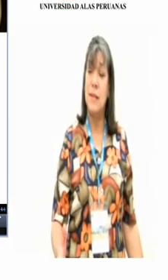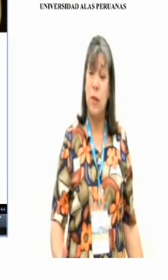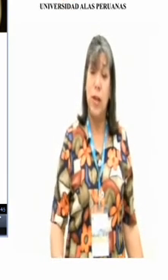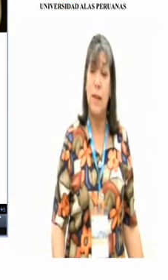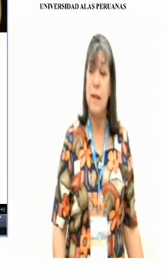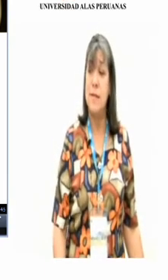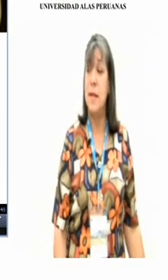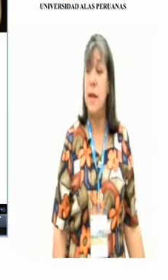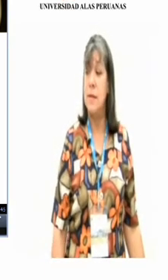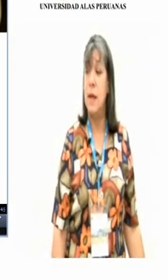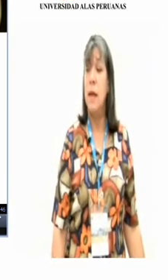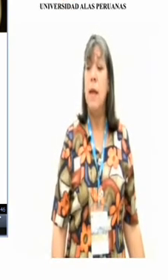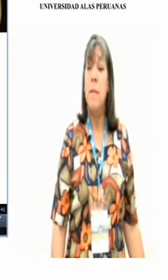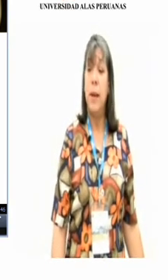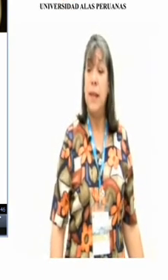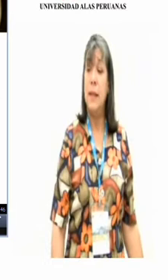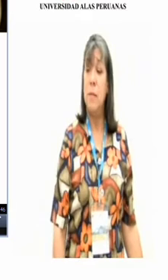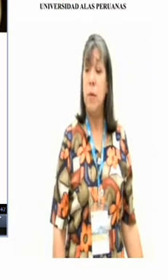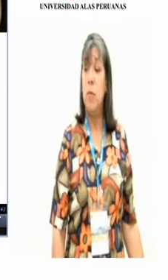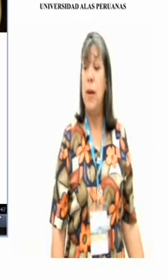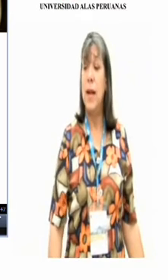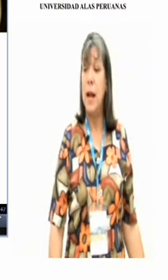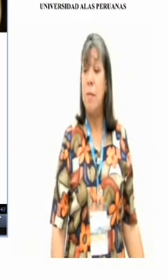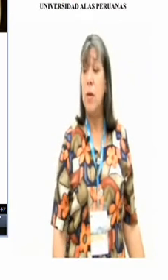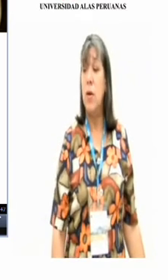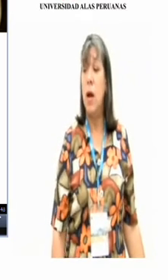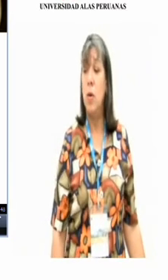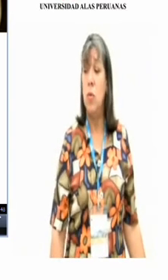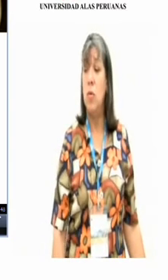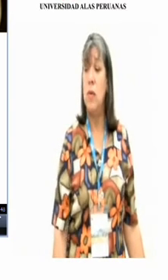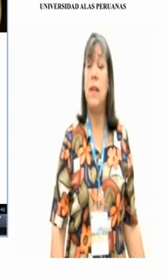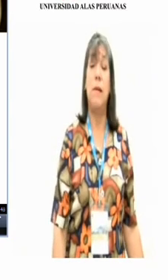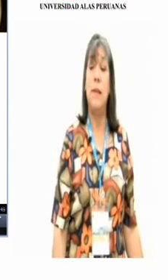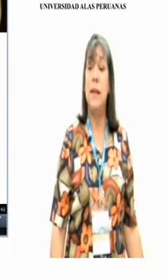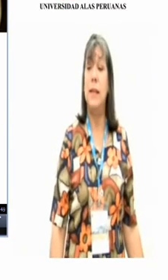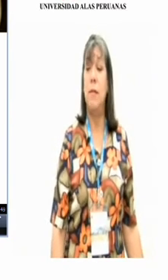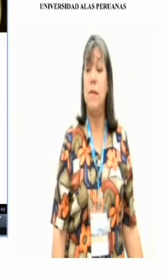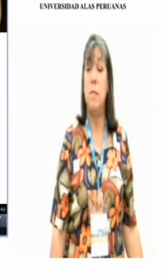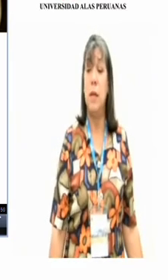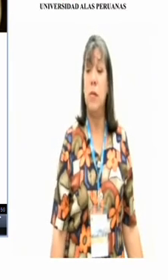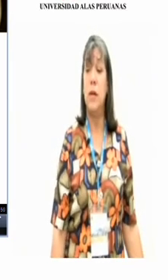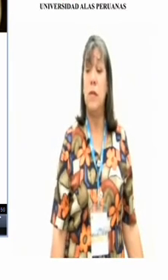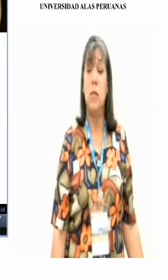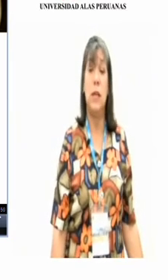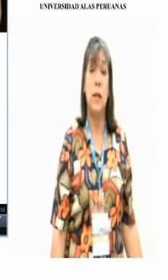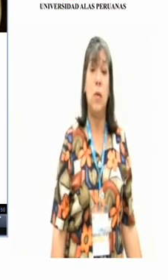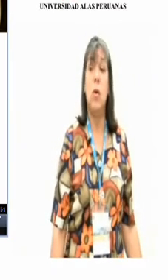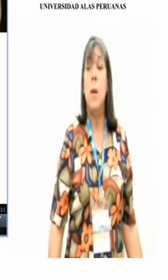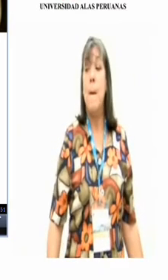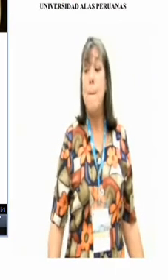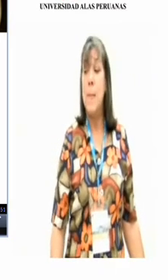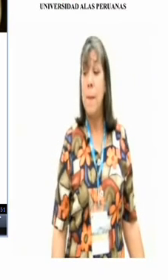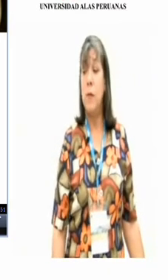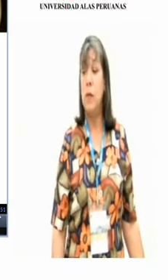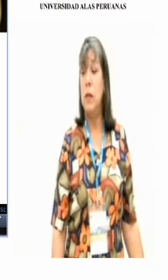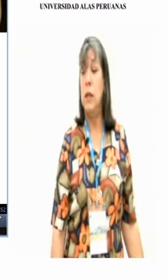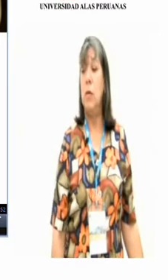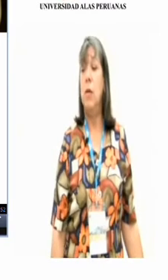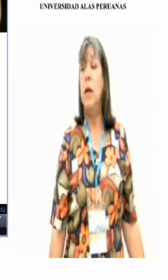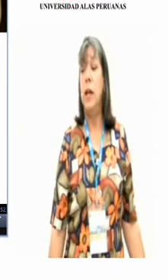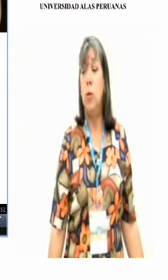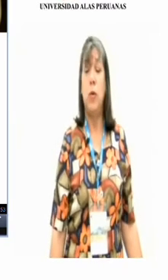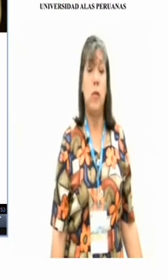entonces, estas teorías de la enseñanza pretenden promover cambios en los alumnos a través del establecimiento de resultados